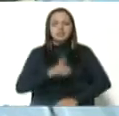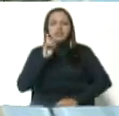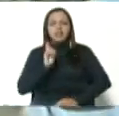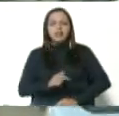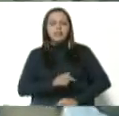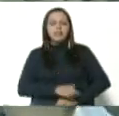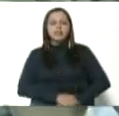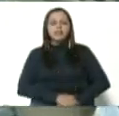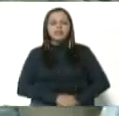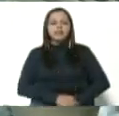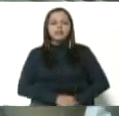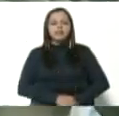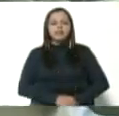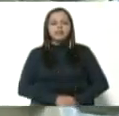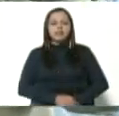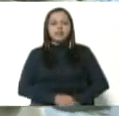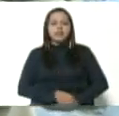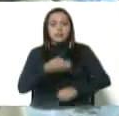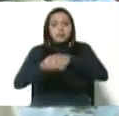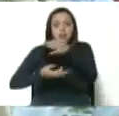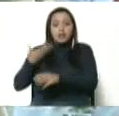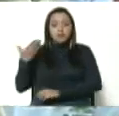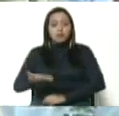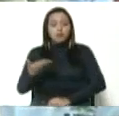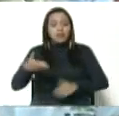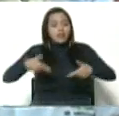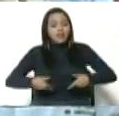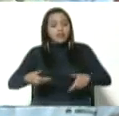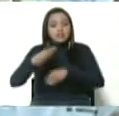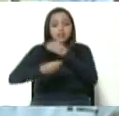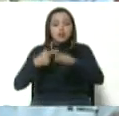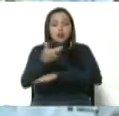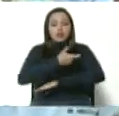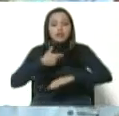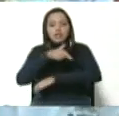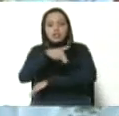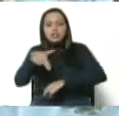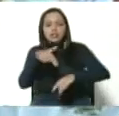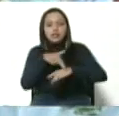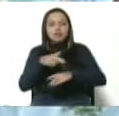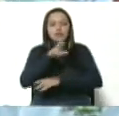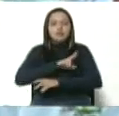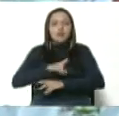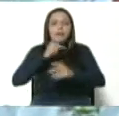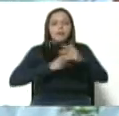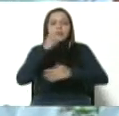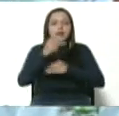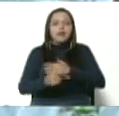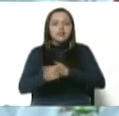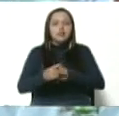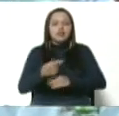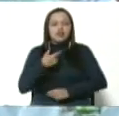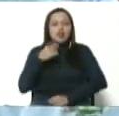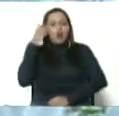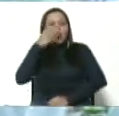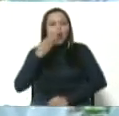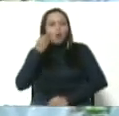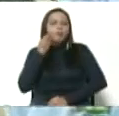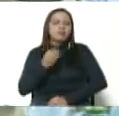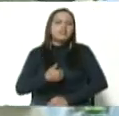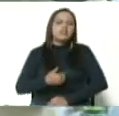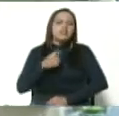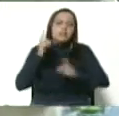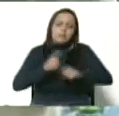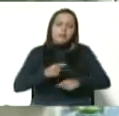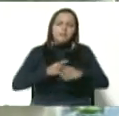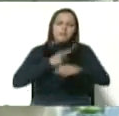de señalar que es importante los esfuerzos que ha hecho el Gobierno Nacional a través del Plan Joven y el Plan Soy Mujer en